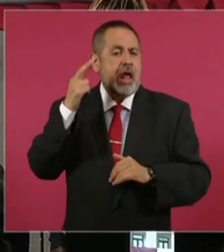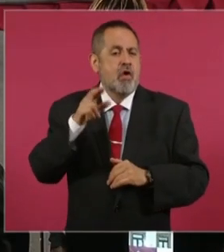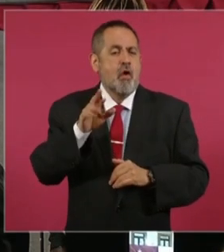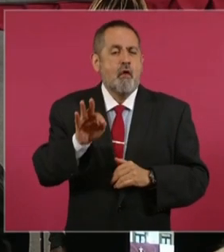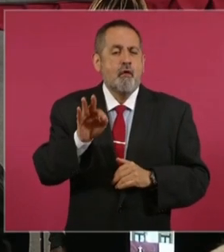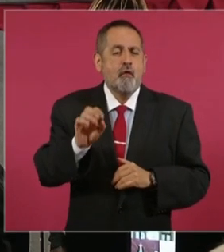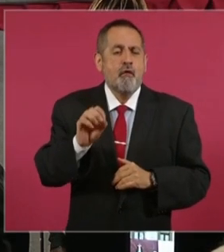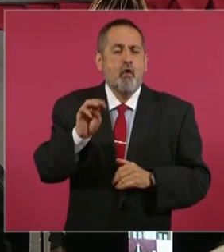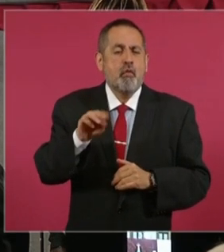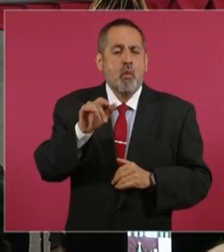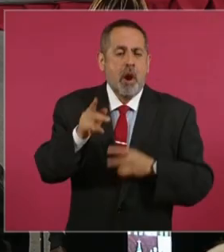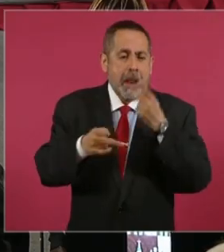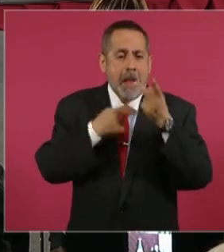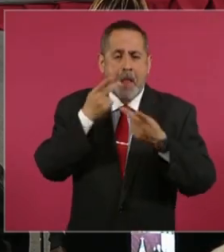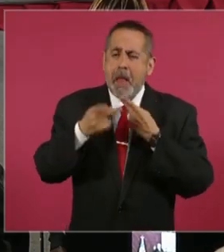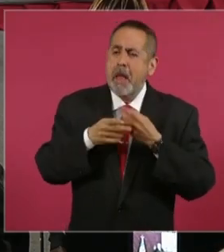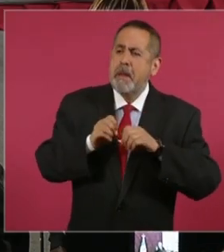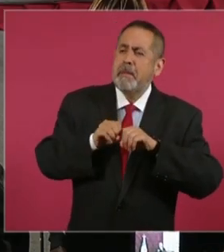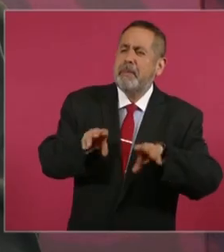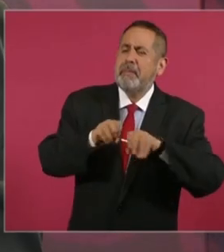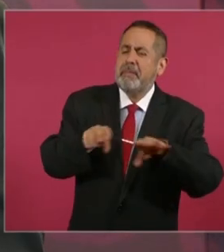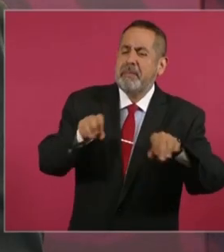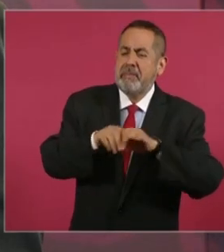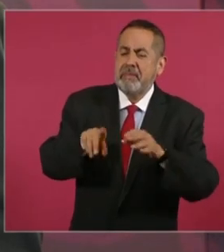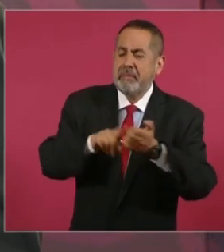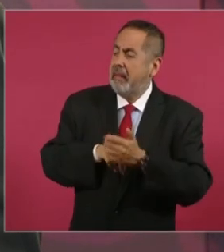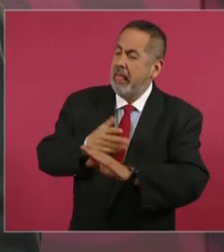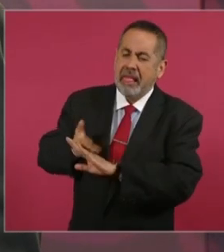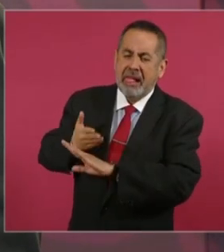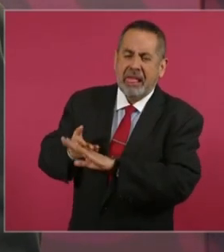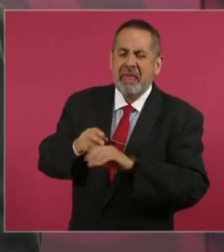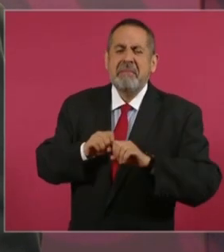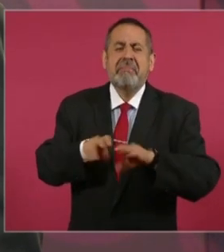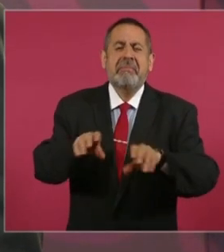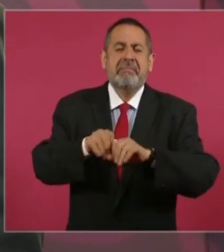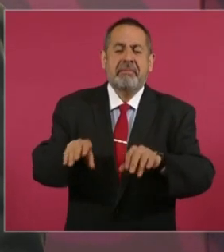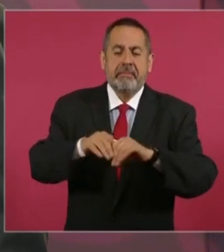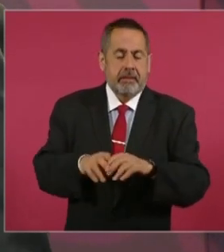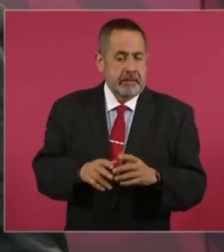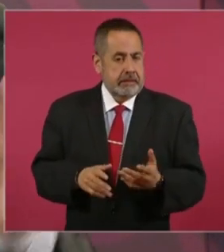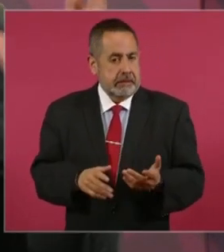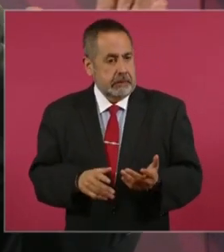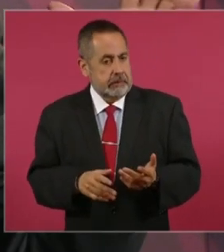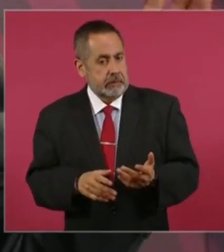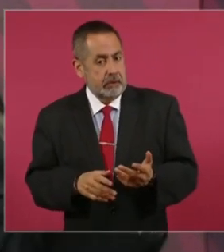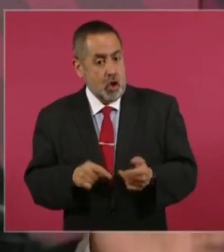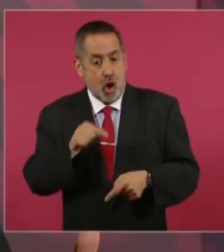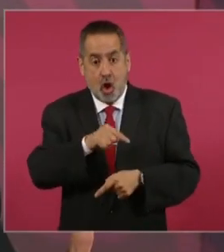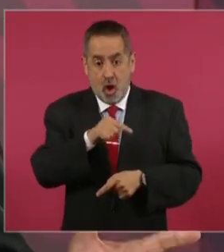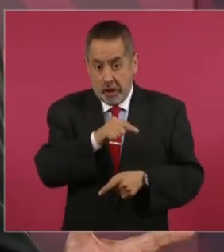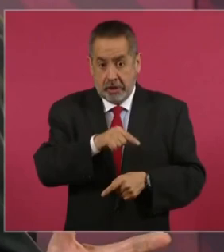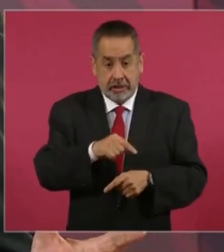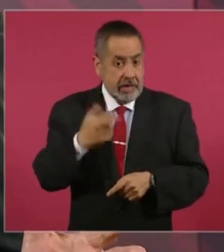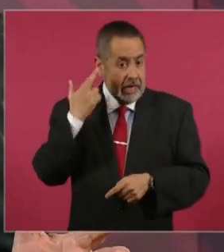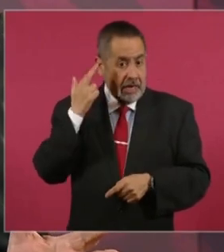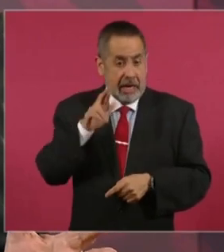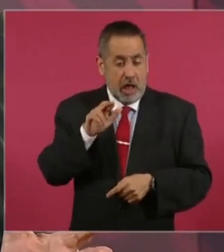todo el día,